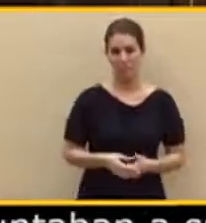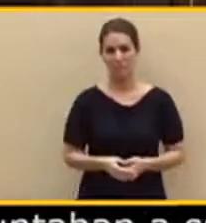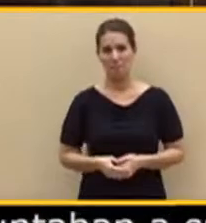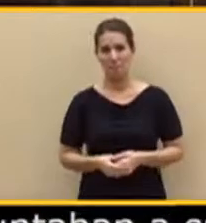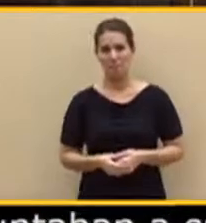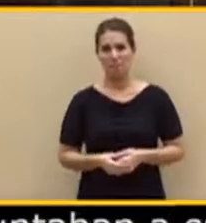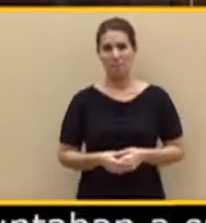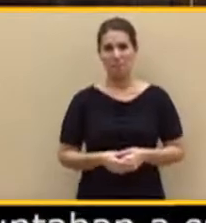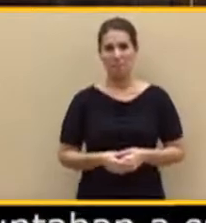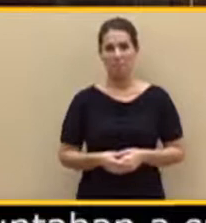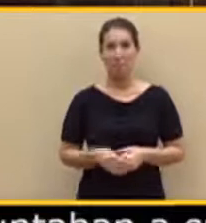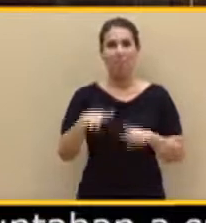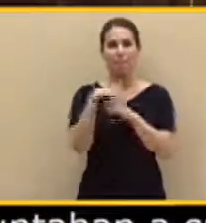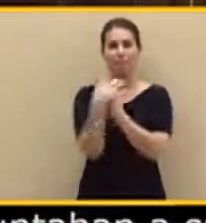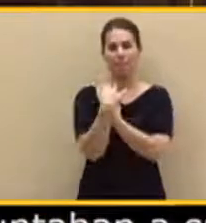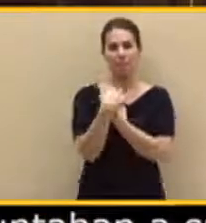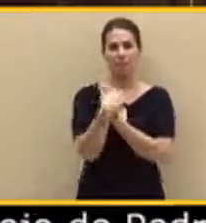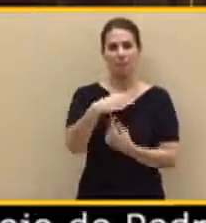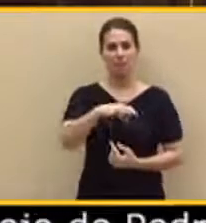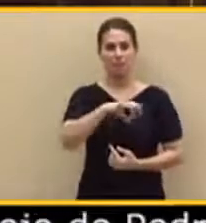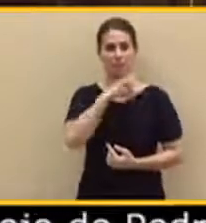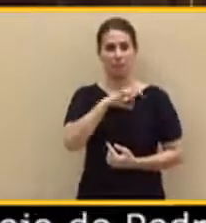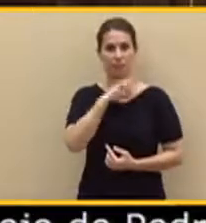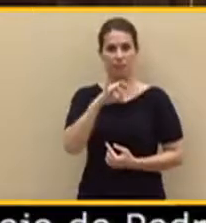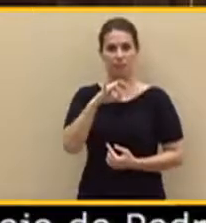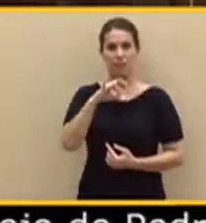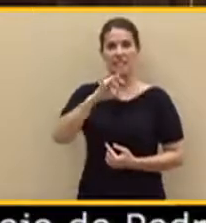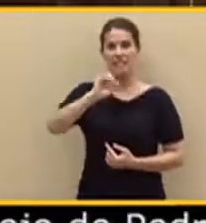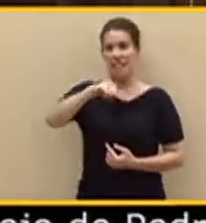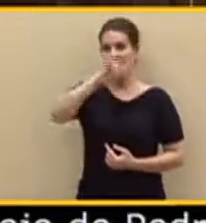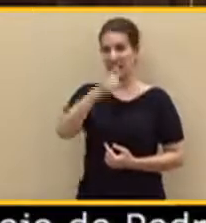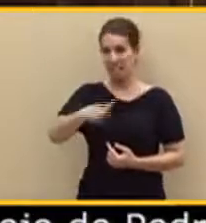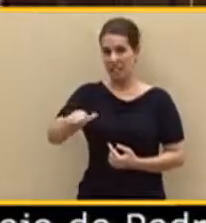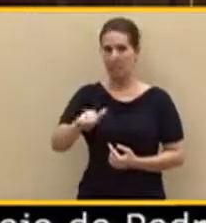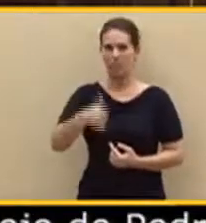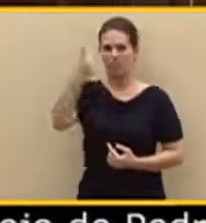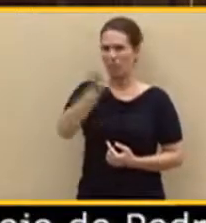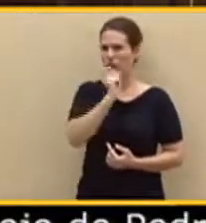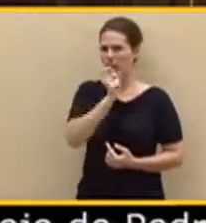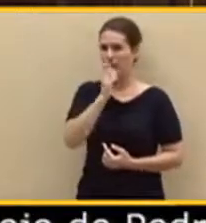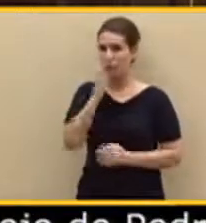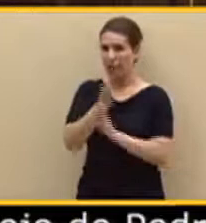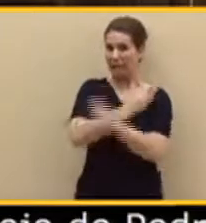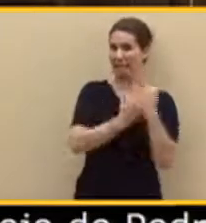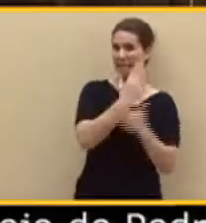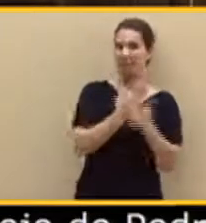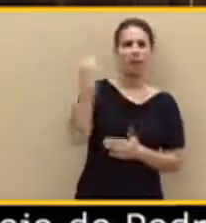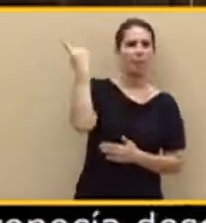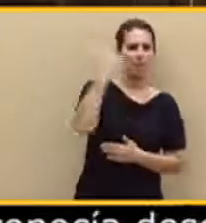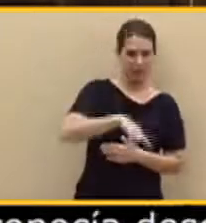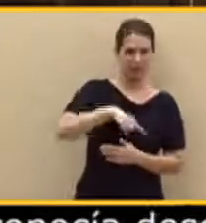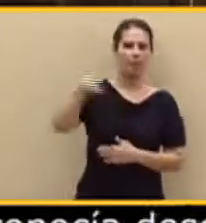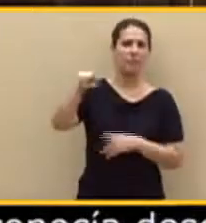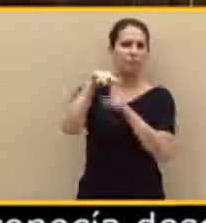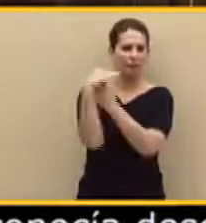En el caso de Pedro Antonio Sánchez, la cosa se complica porque conocía desde varios días antes el criterio de la Fiscalía General del Estado, cuando